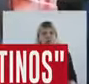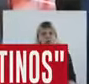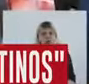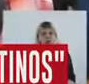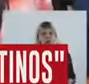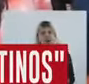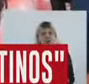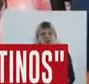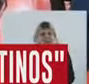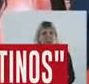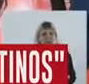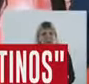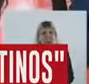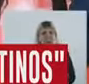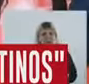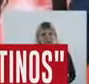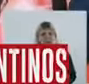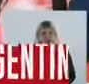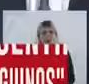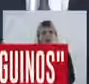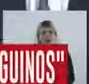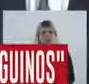Y quiero vivir en un país